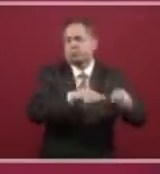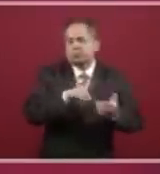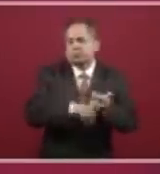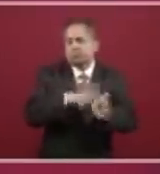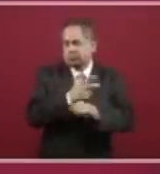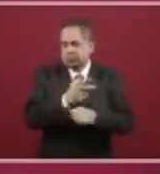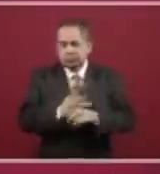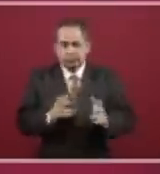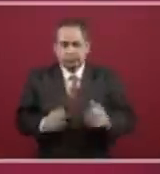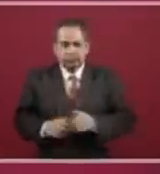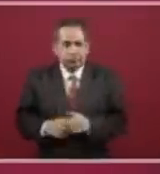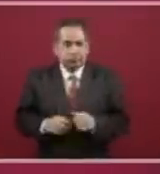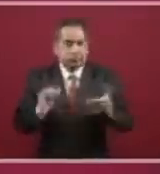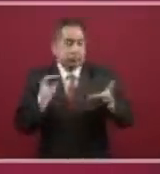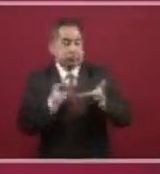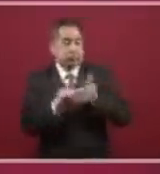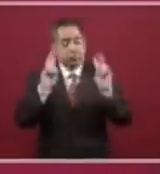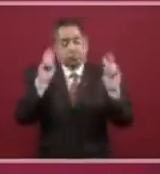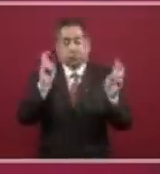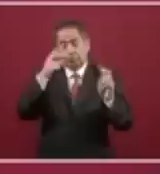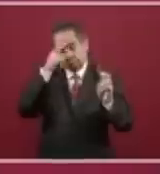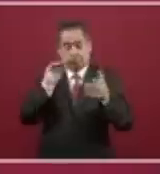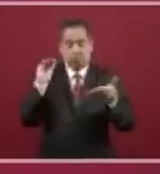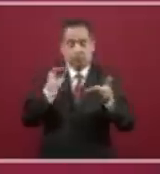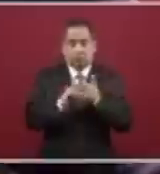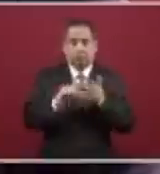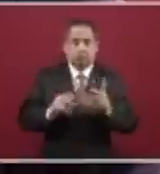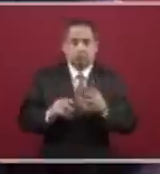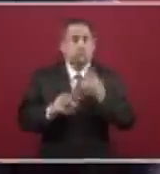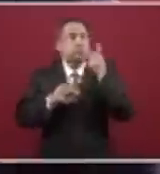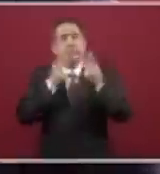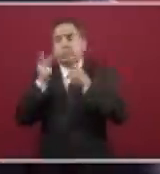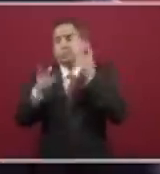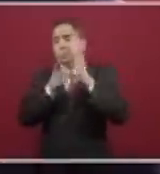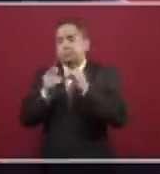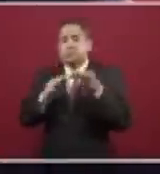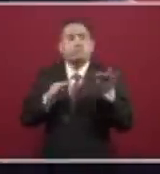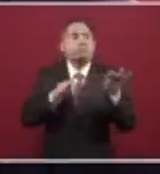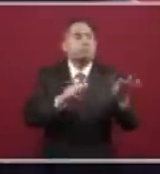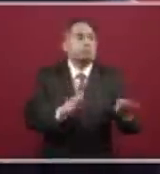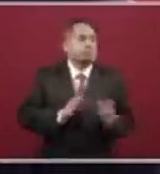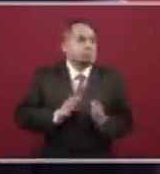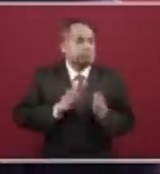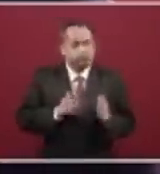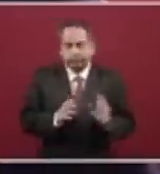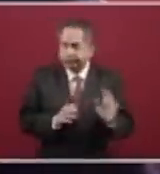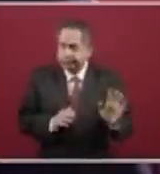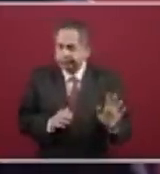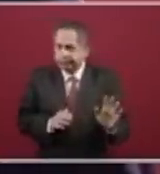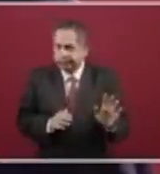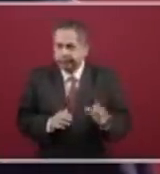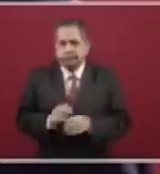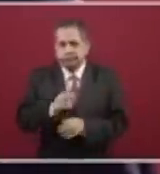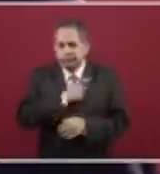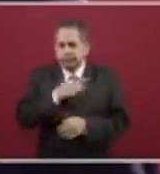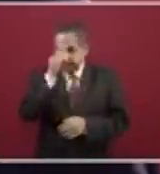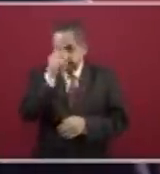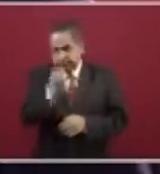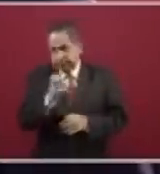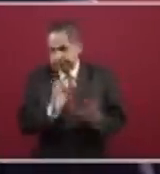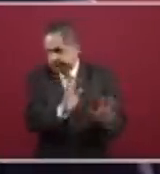el tema méxico entonces también eso es de considerarse